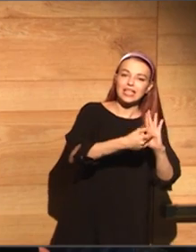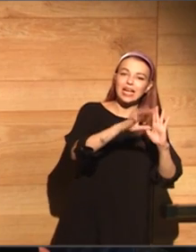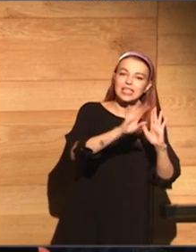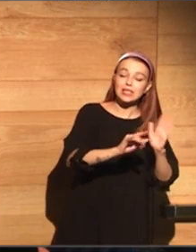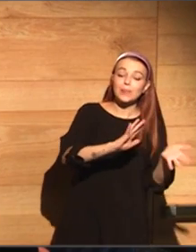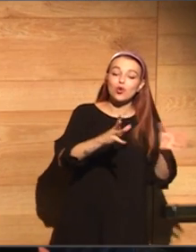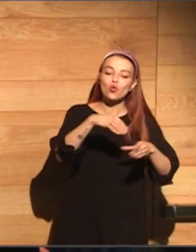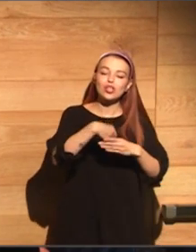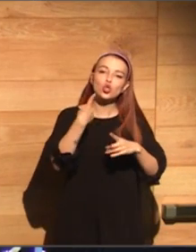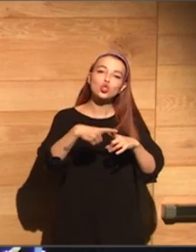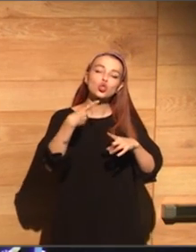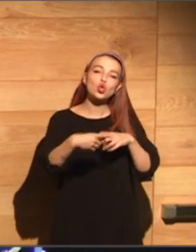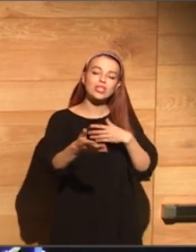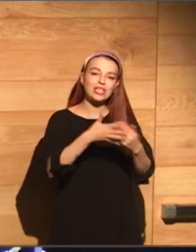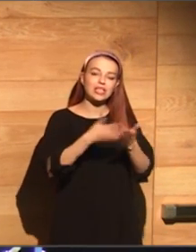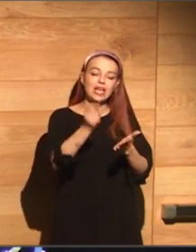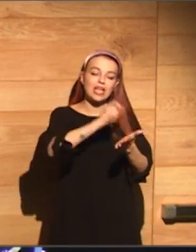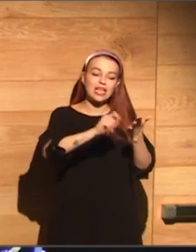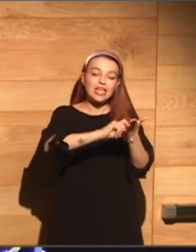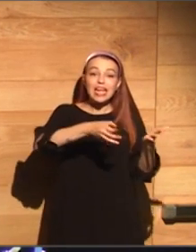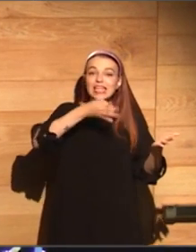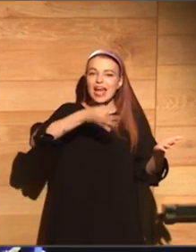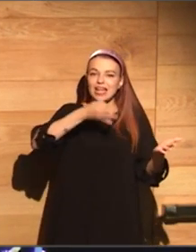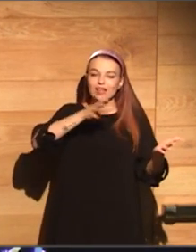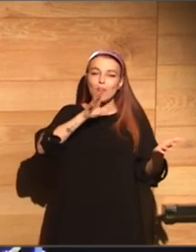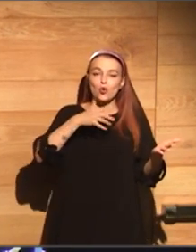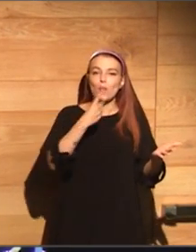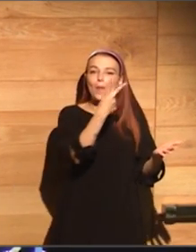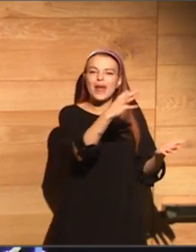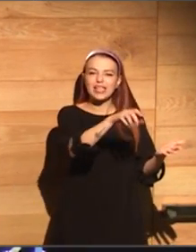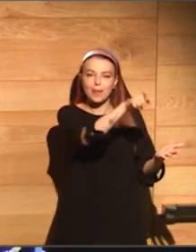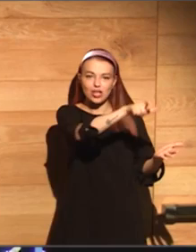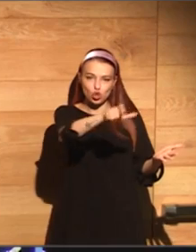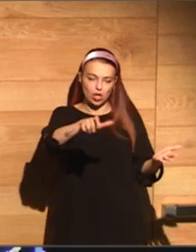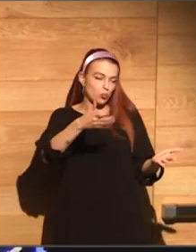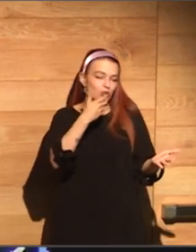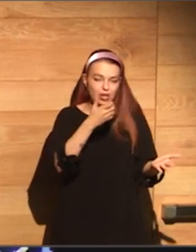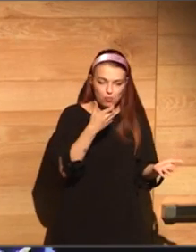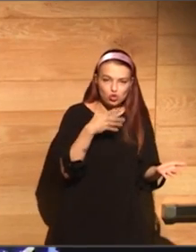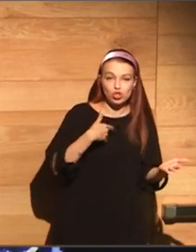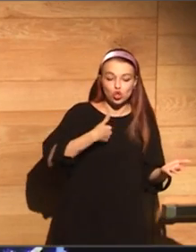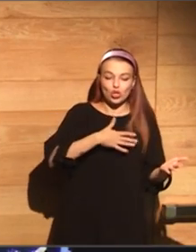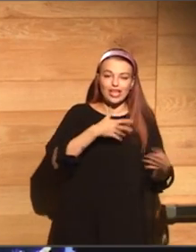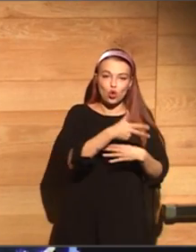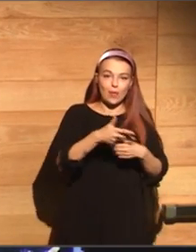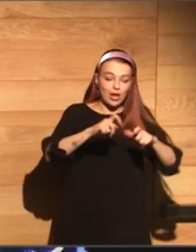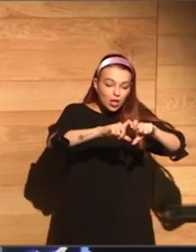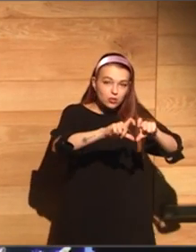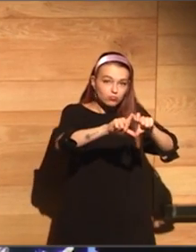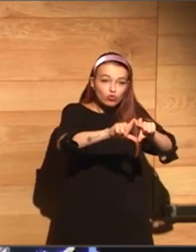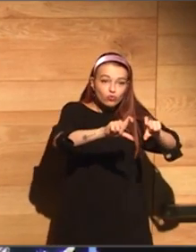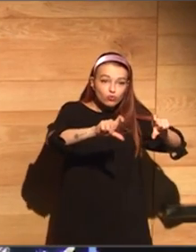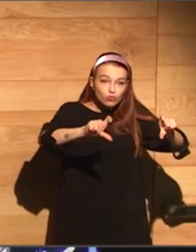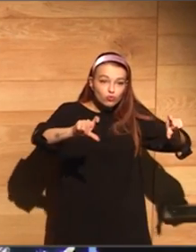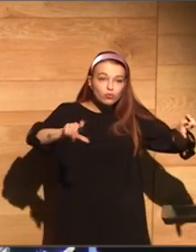20 personajes en cuadro y no querer perder en ningún momento el espacio entre ellos y dejar que la puesta en escena sea la que determine el movimiento de